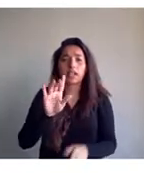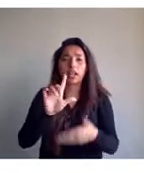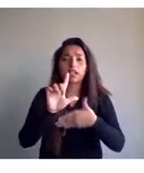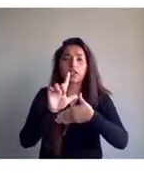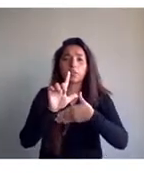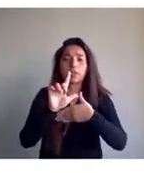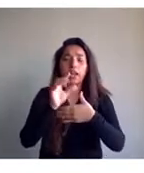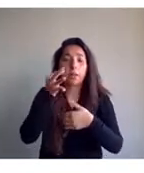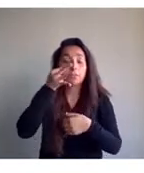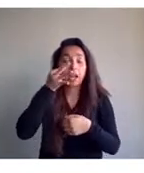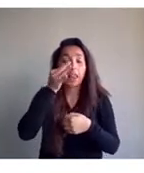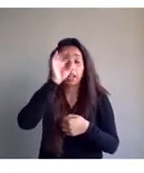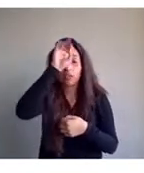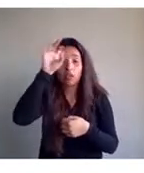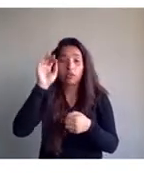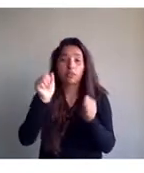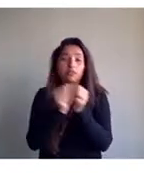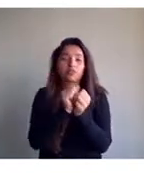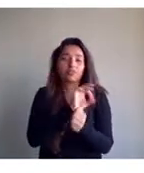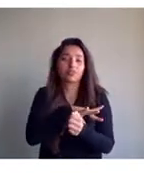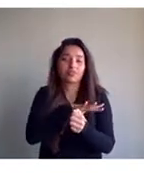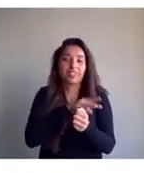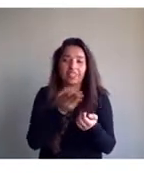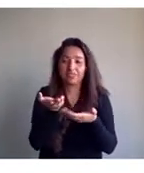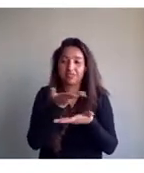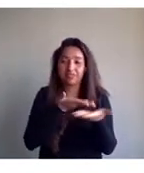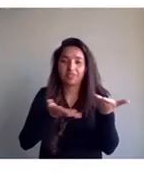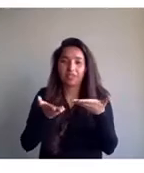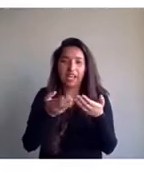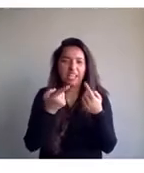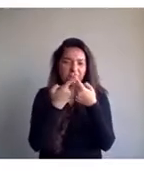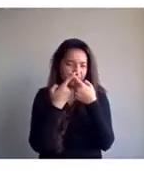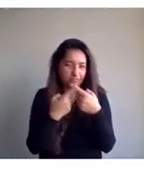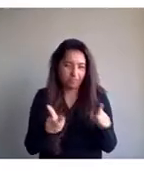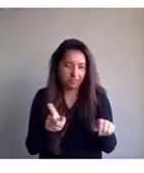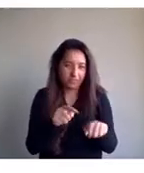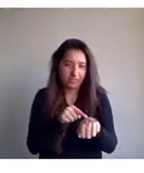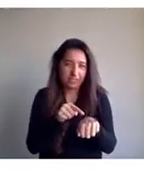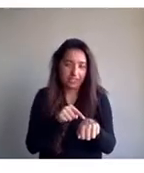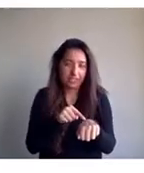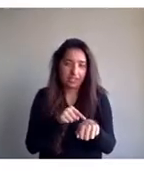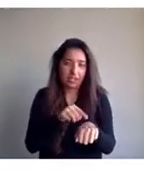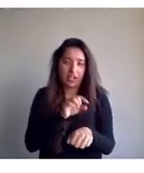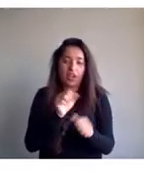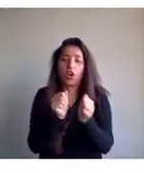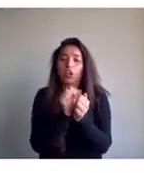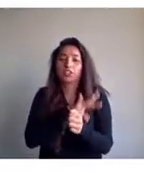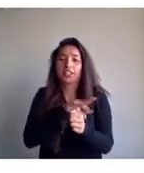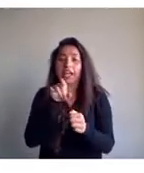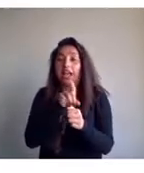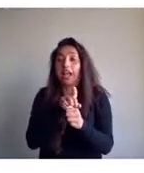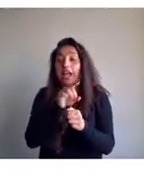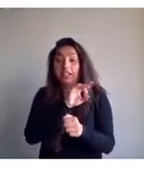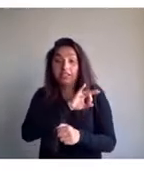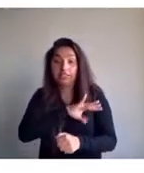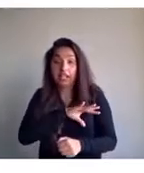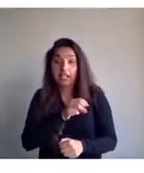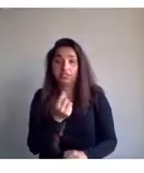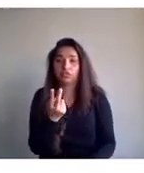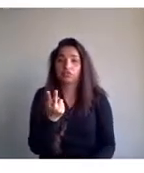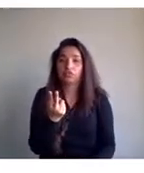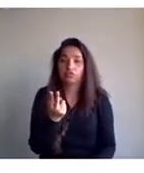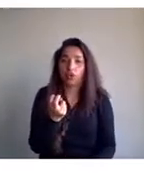colombia y chile tenemos diferencia de horario con chile de 2 horas así que serán las 12 del mediodía hora hora